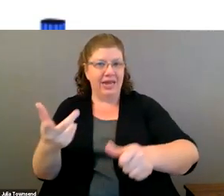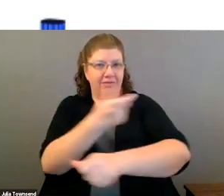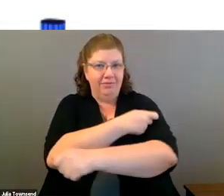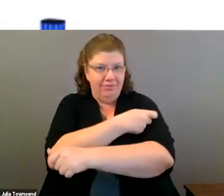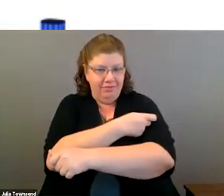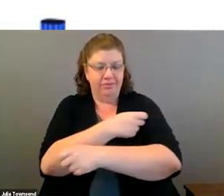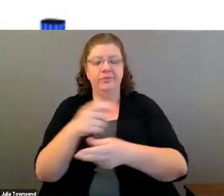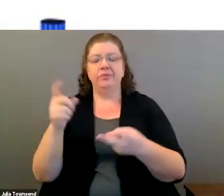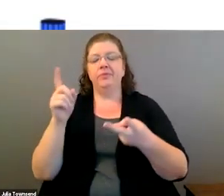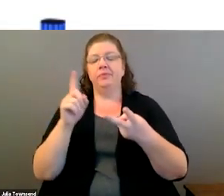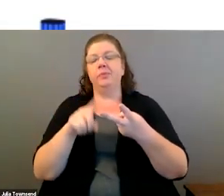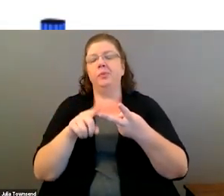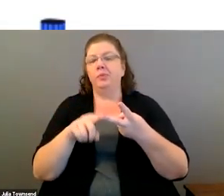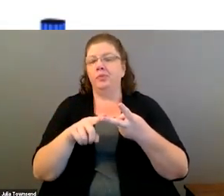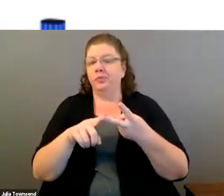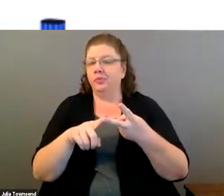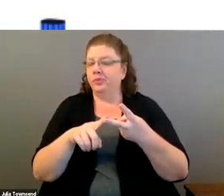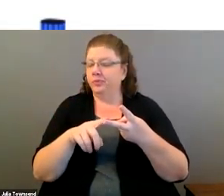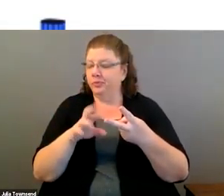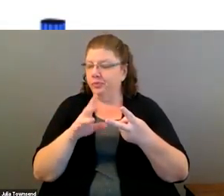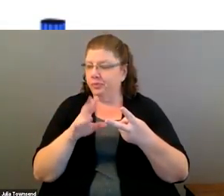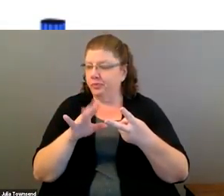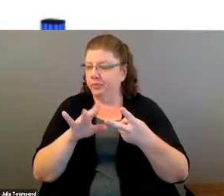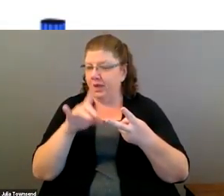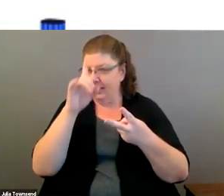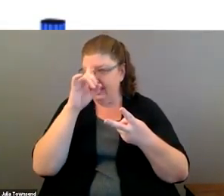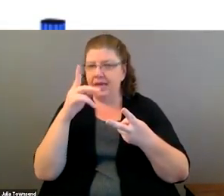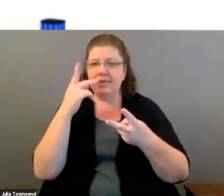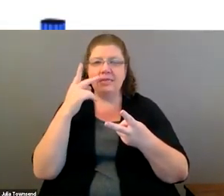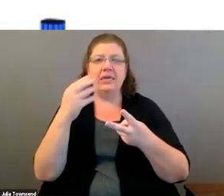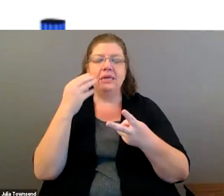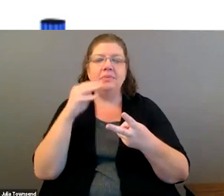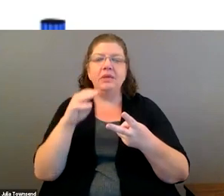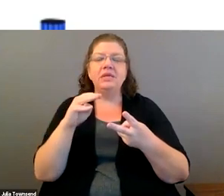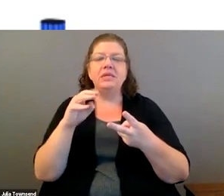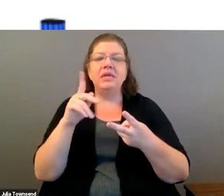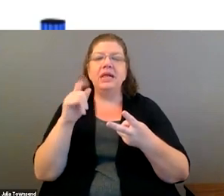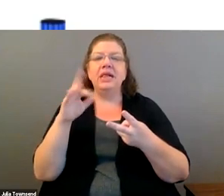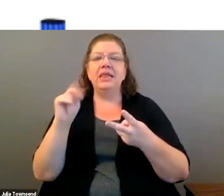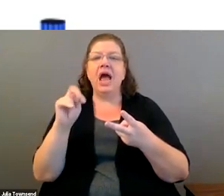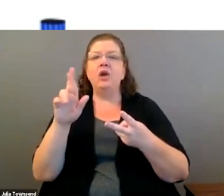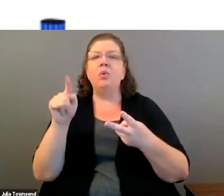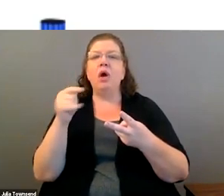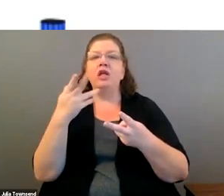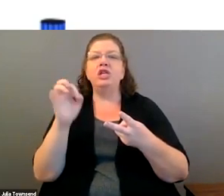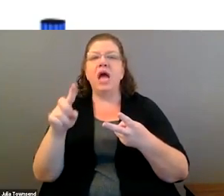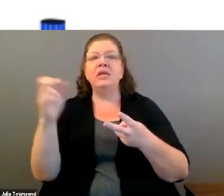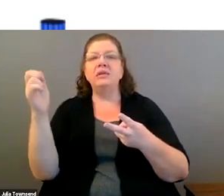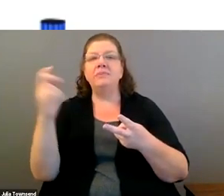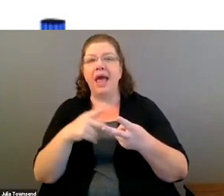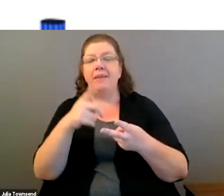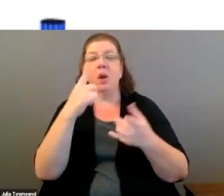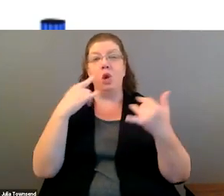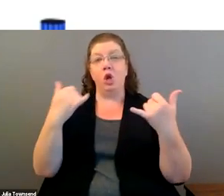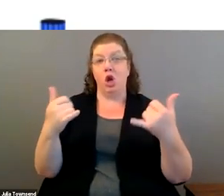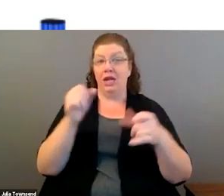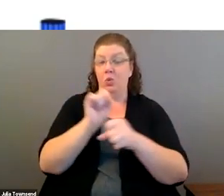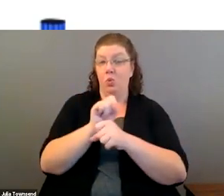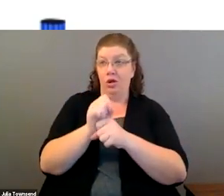para la segunda dosis y yo puedo ver aquí que la señora su jefa en guasave ya no está congelada